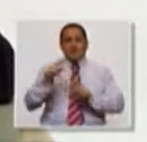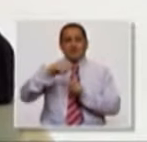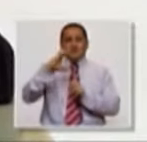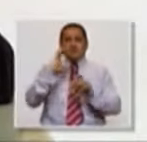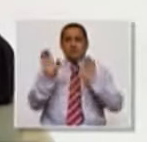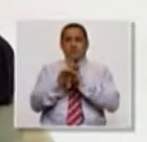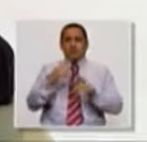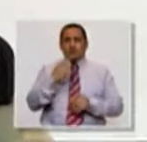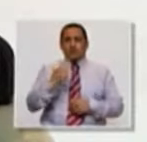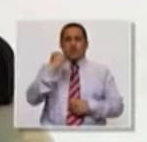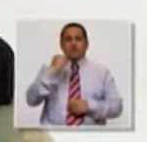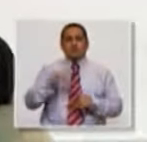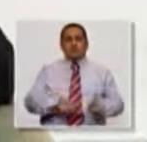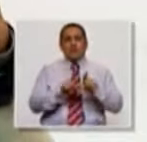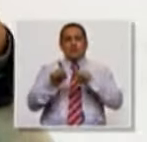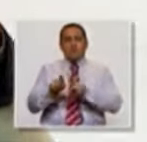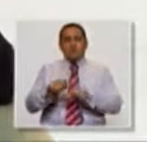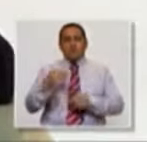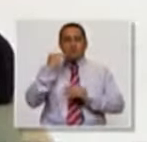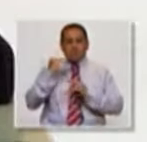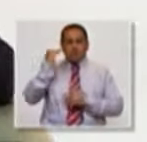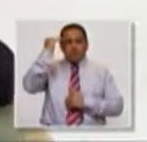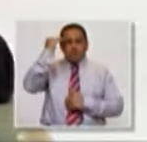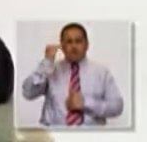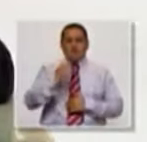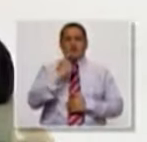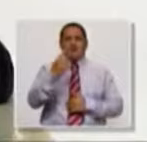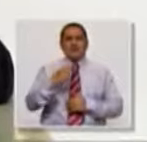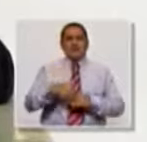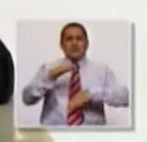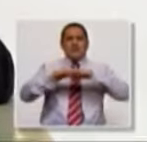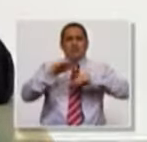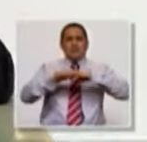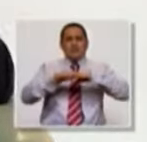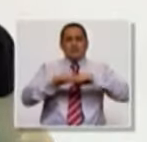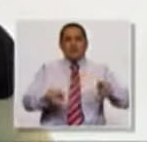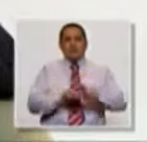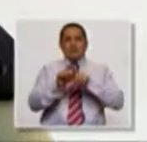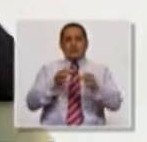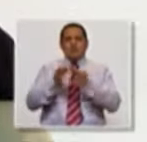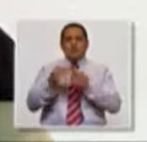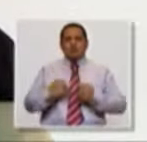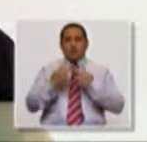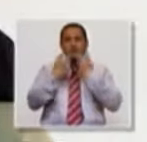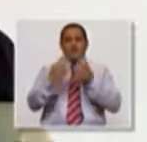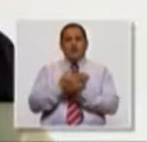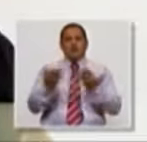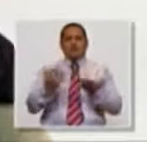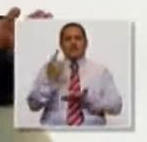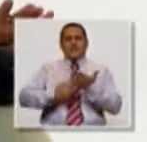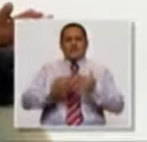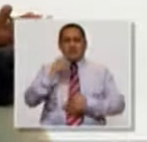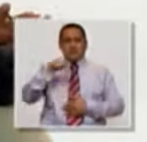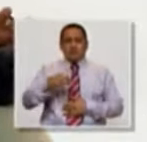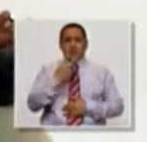me parece, también de un ejercicio de madurez, es autolimitarse y decir, yo voy a ver lo que realmente debo ver y